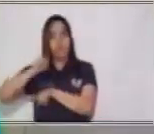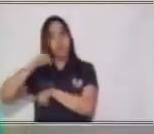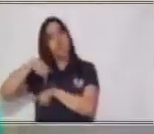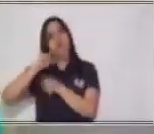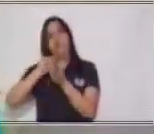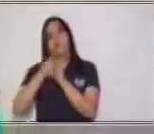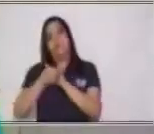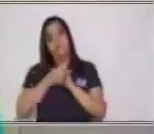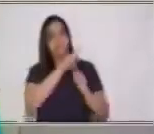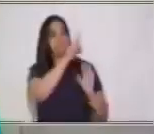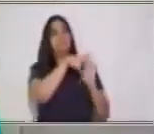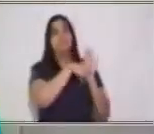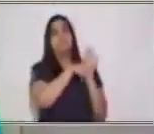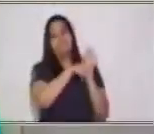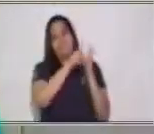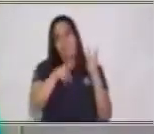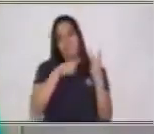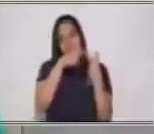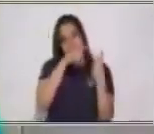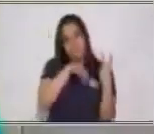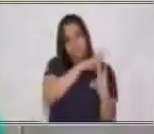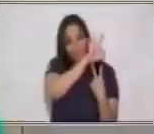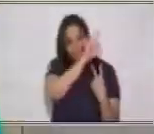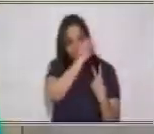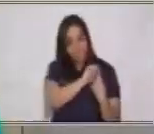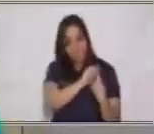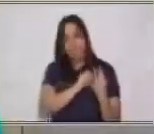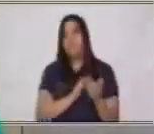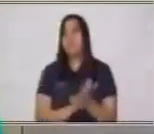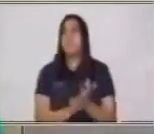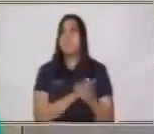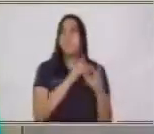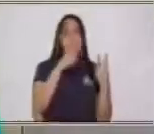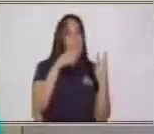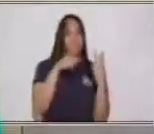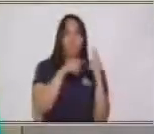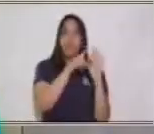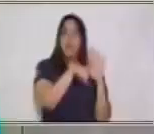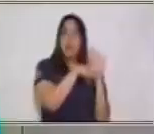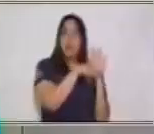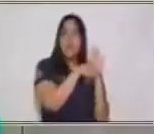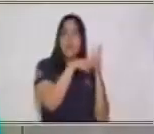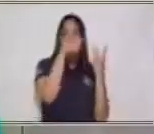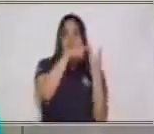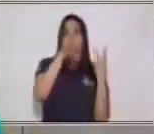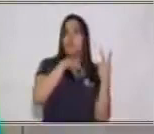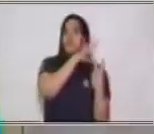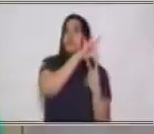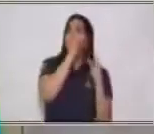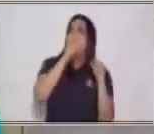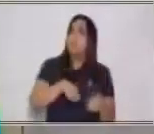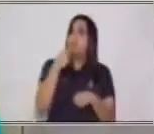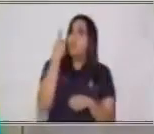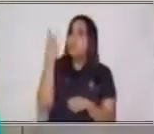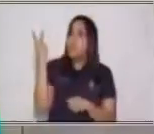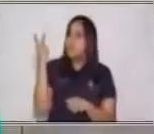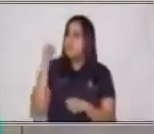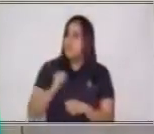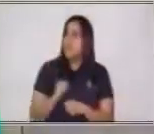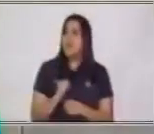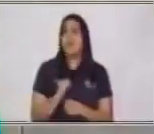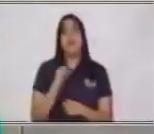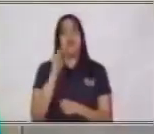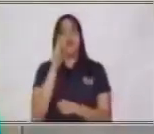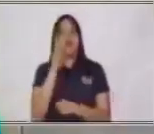cubos. En resta de cubos, como podemos observar, vamos a tener dos